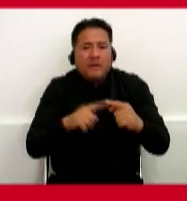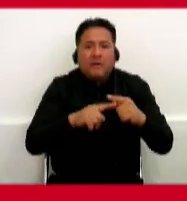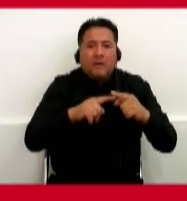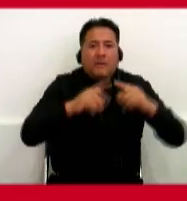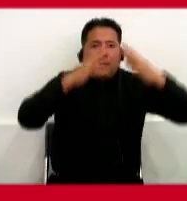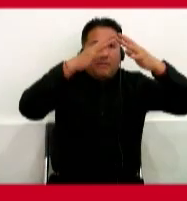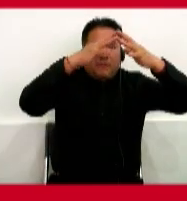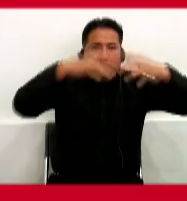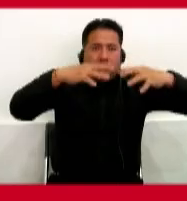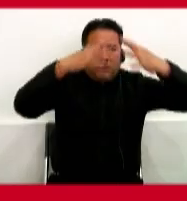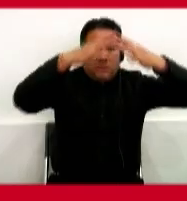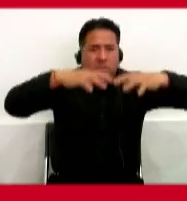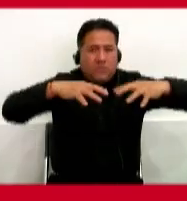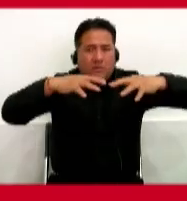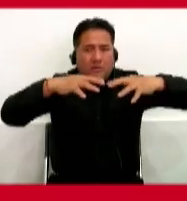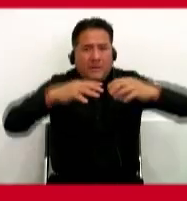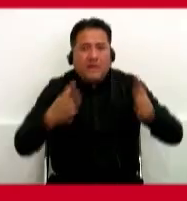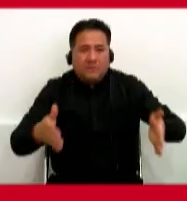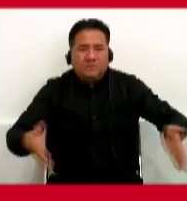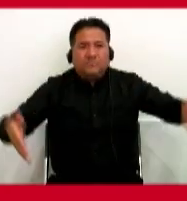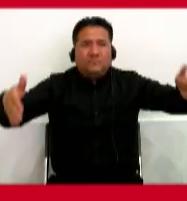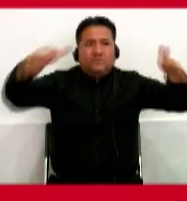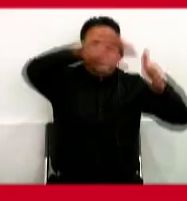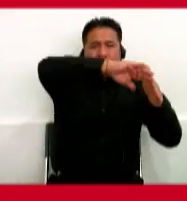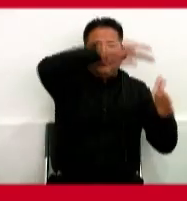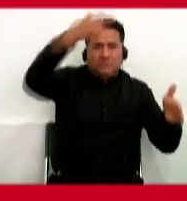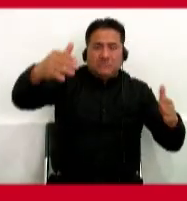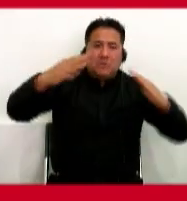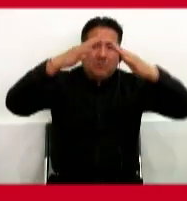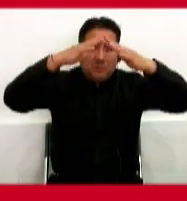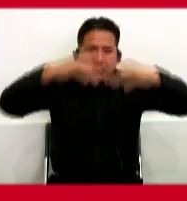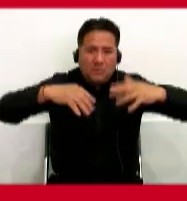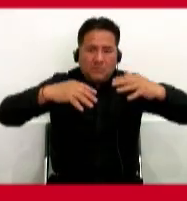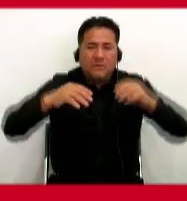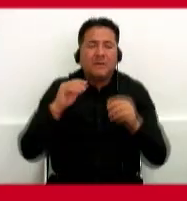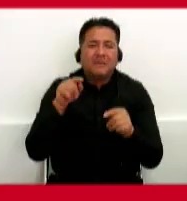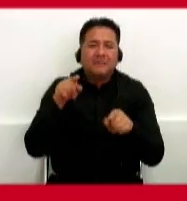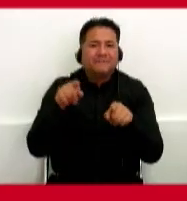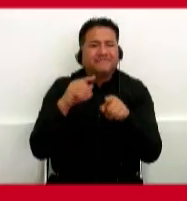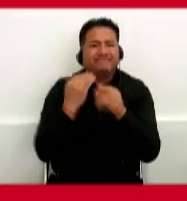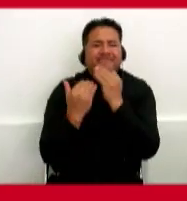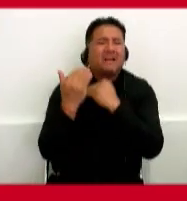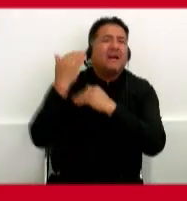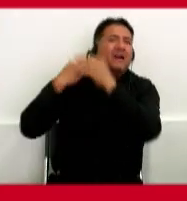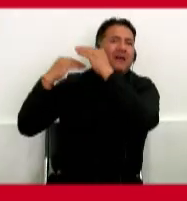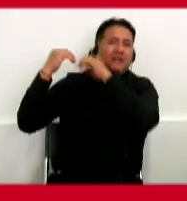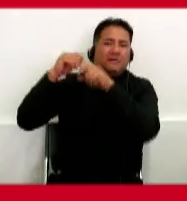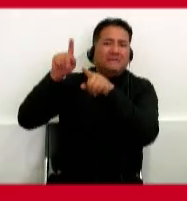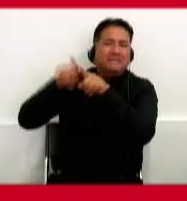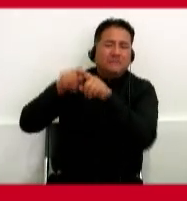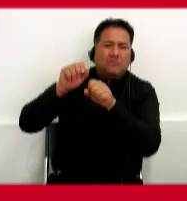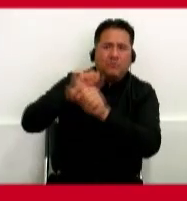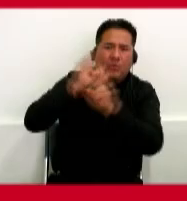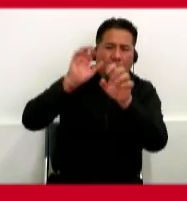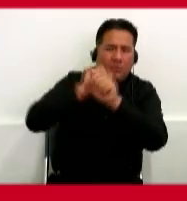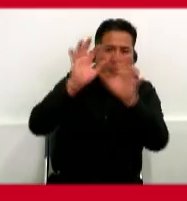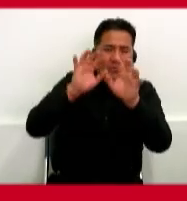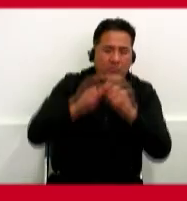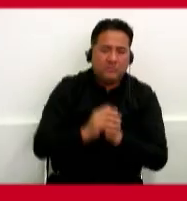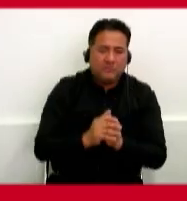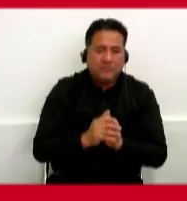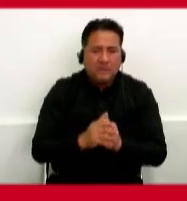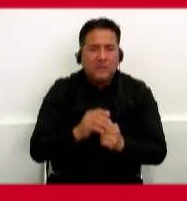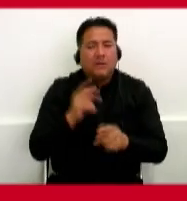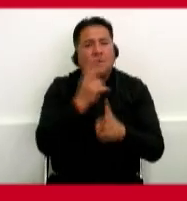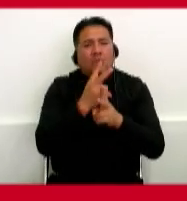las losas estructurales que habían quedado producto de la explotación de la Beta Andaichagua con el método de corte y relleno